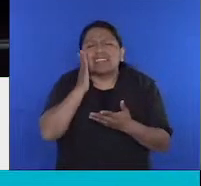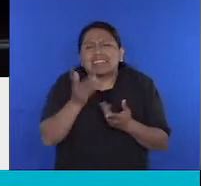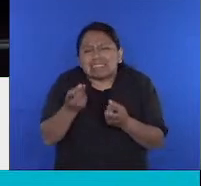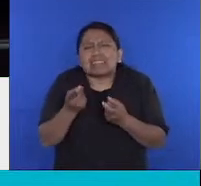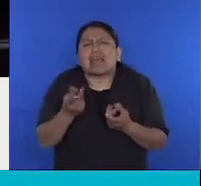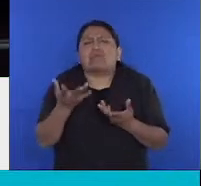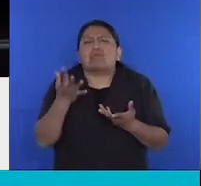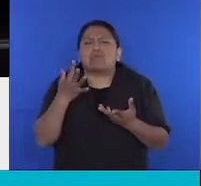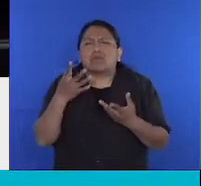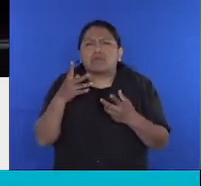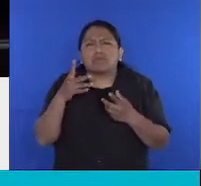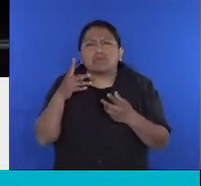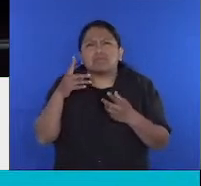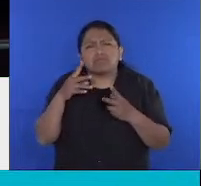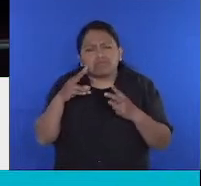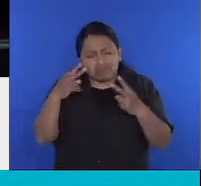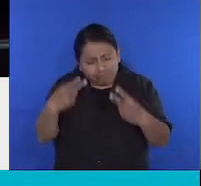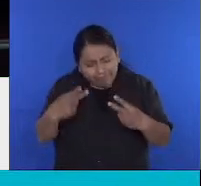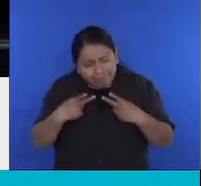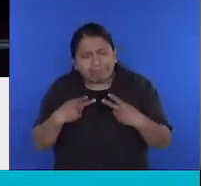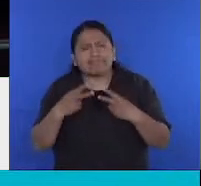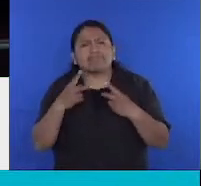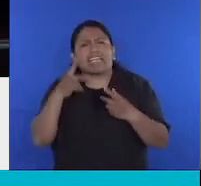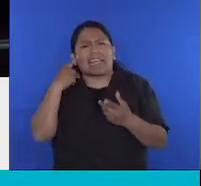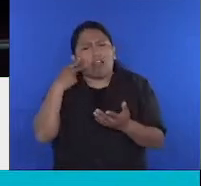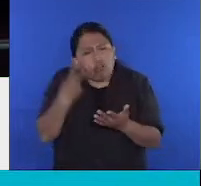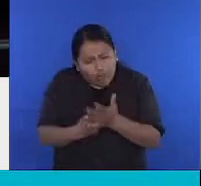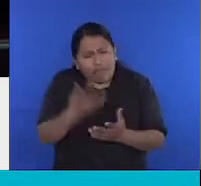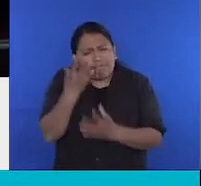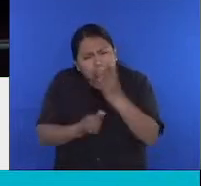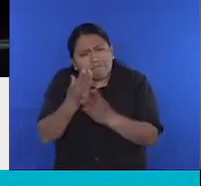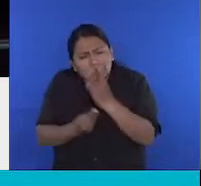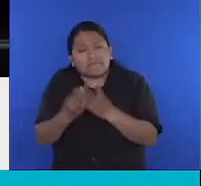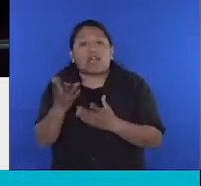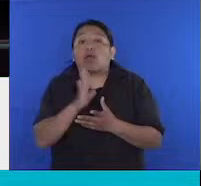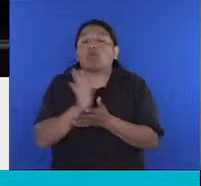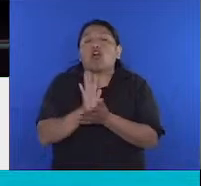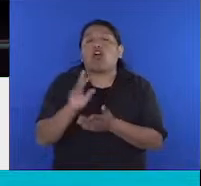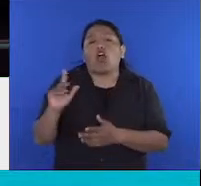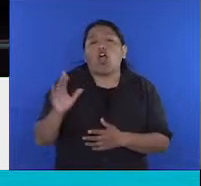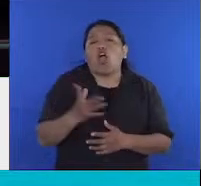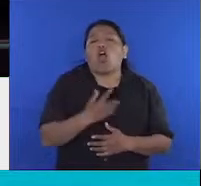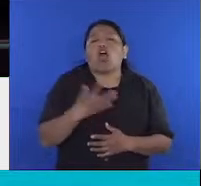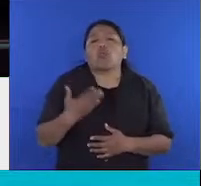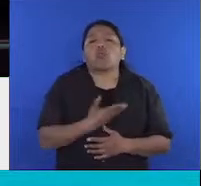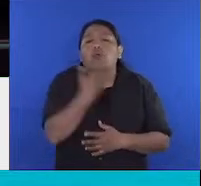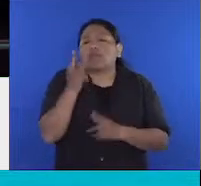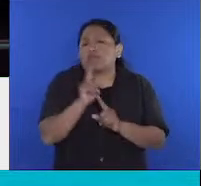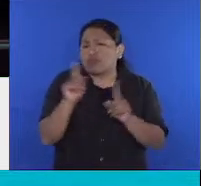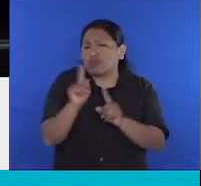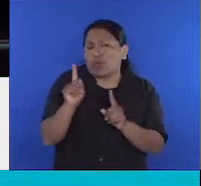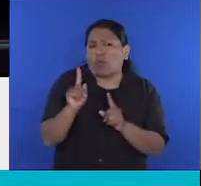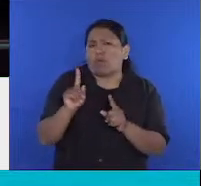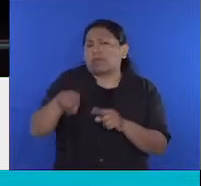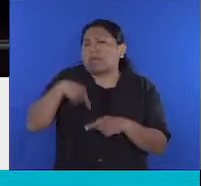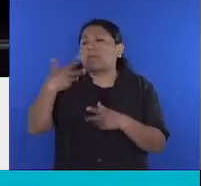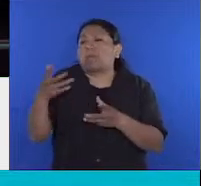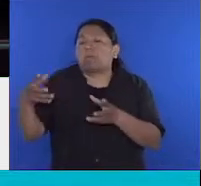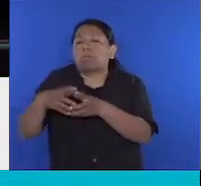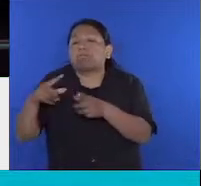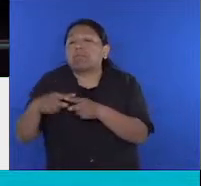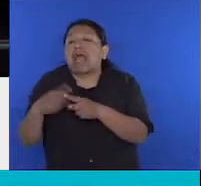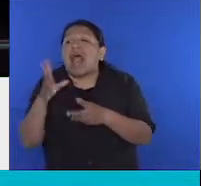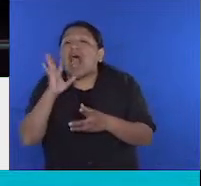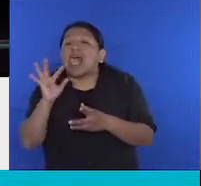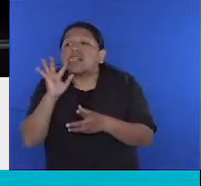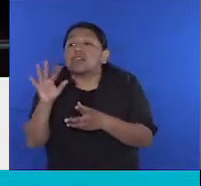los errores, de decir, bueno, tal vez no somos los dueños absolutos de la verdad, tal vez nuestro adversario en algo tiene razón, algo